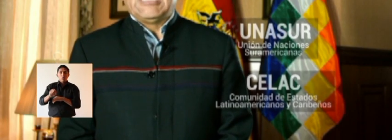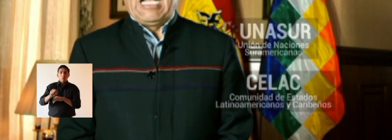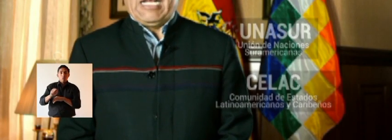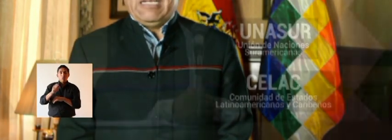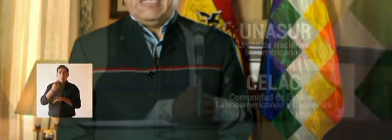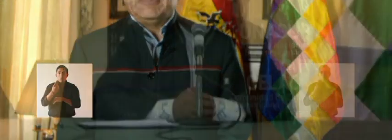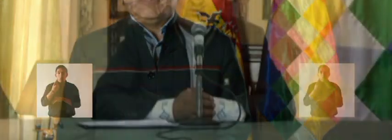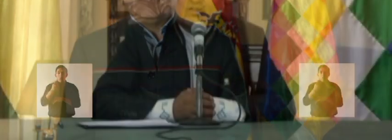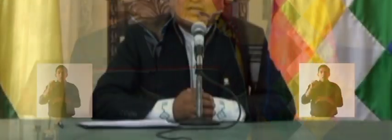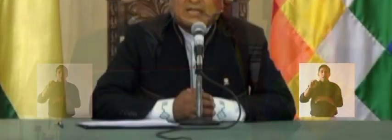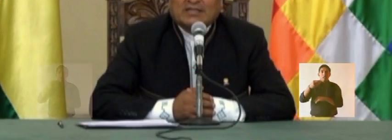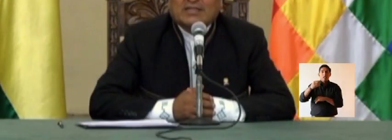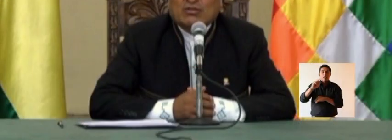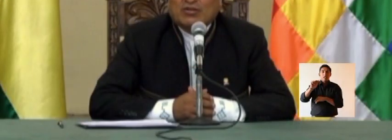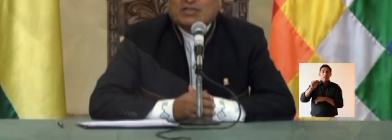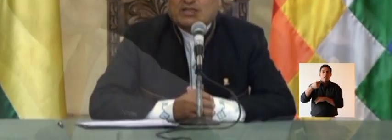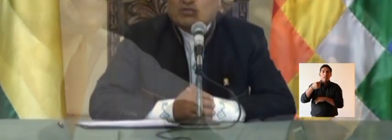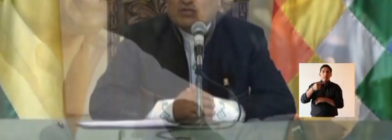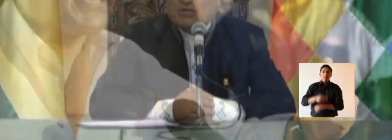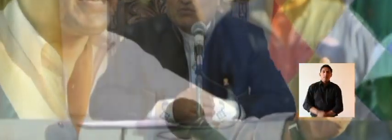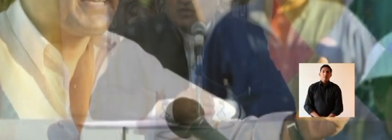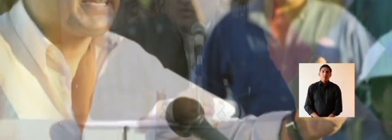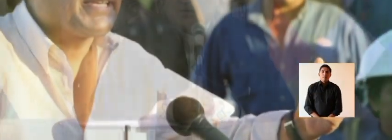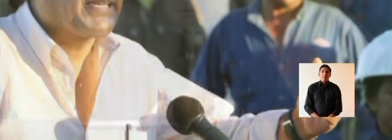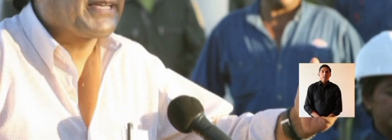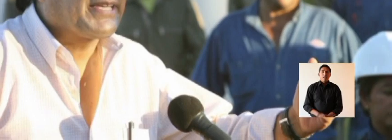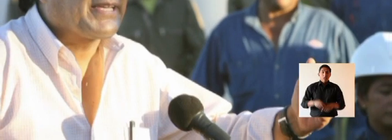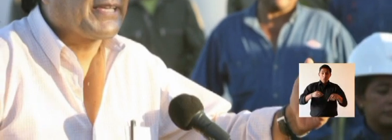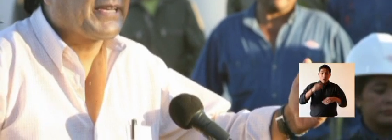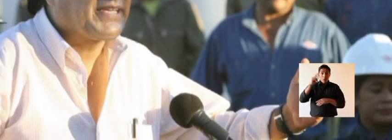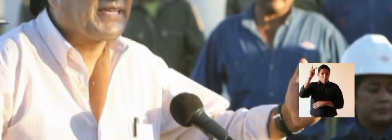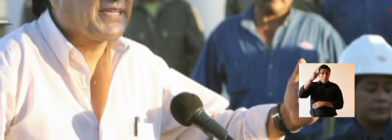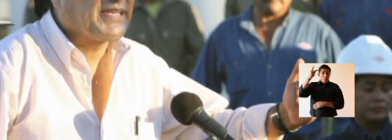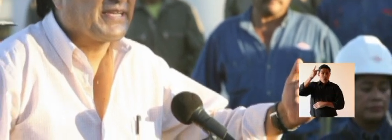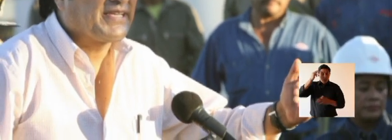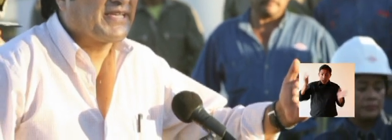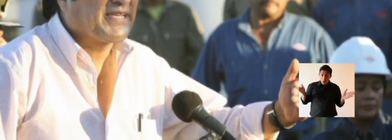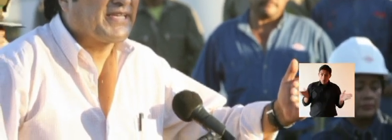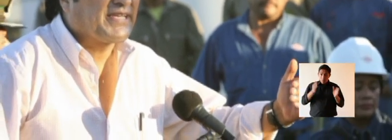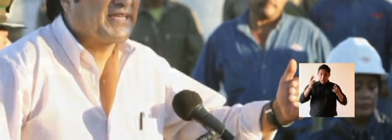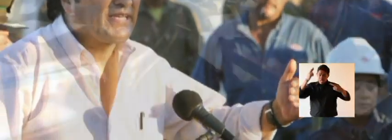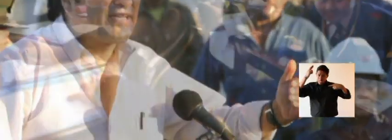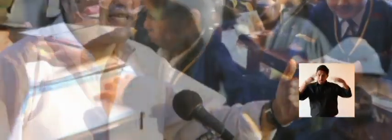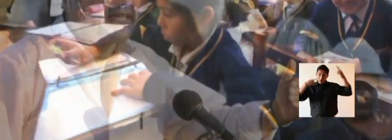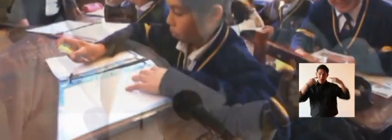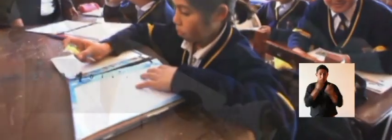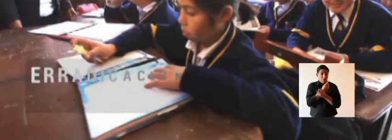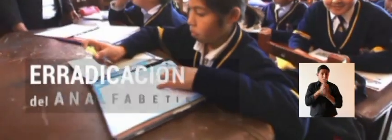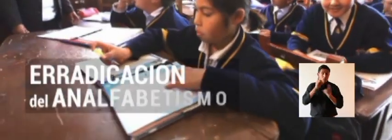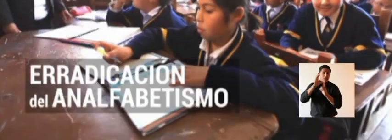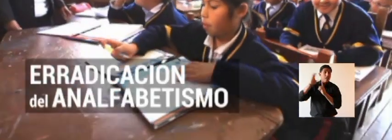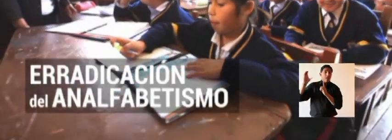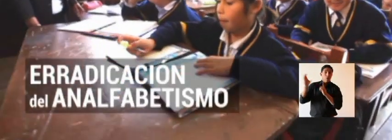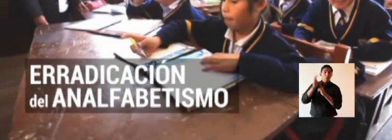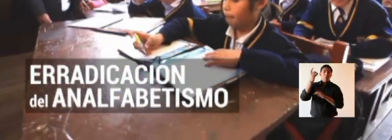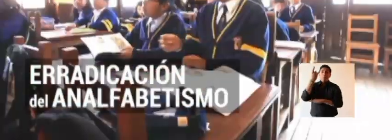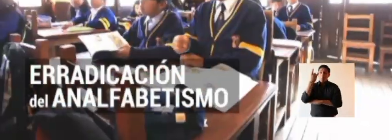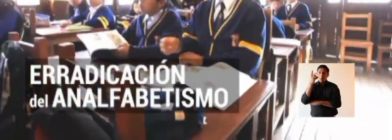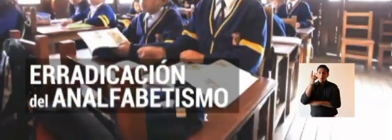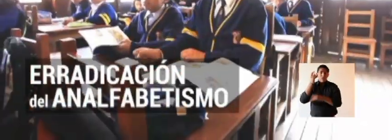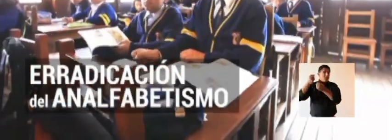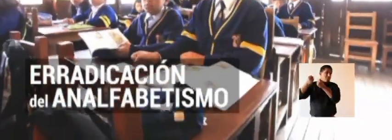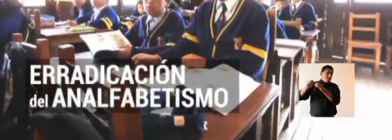CELAC. Con las políticas aplicadas en la revolución democrática y cultural, Bolivia ha